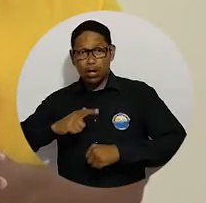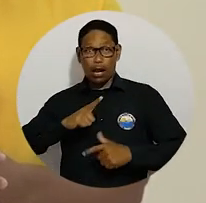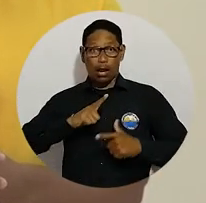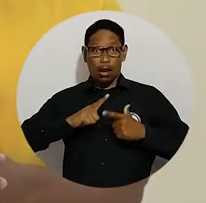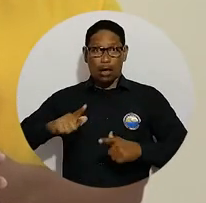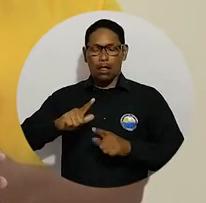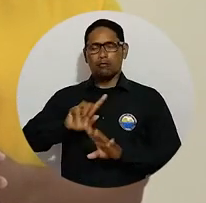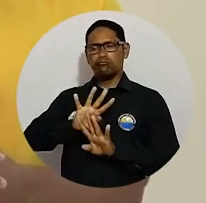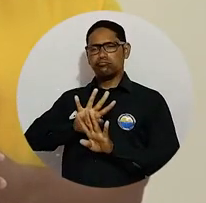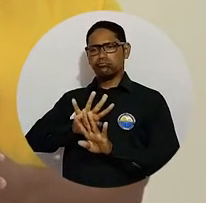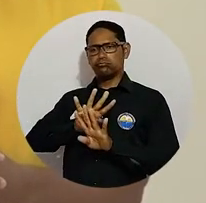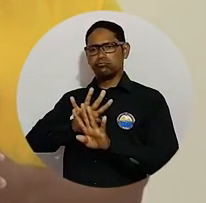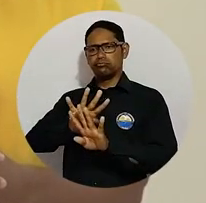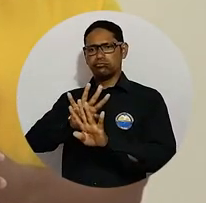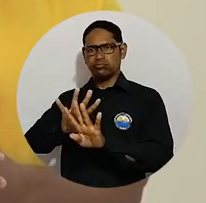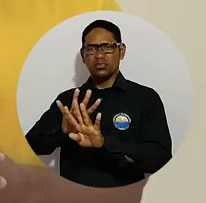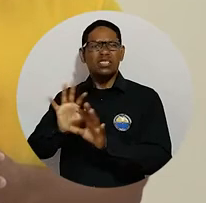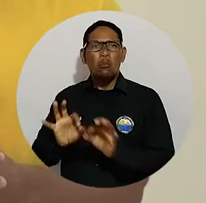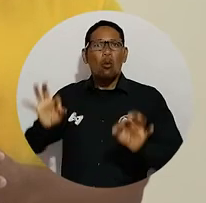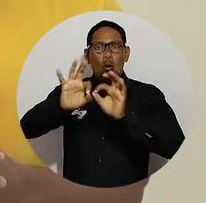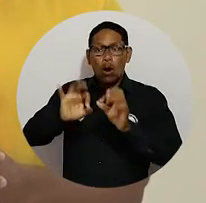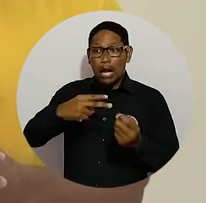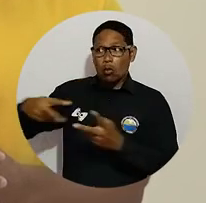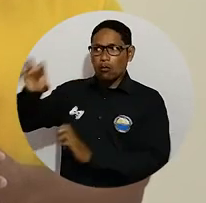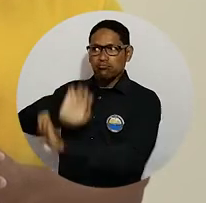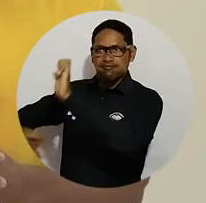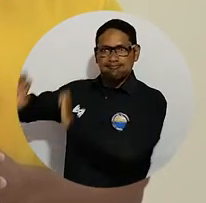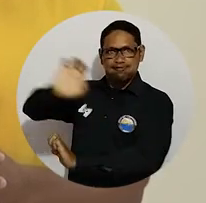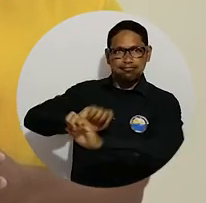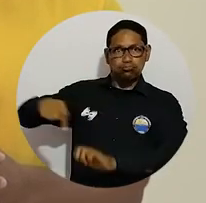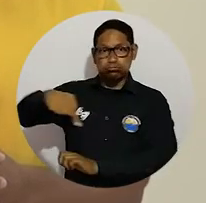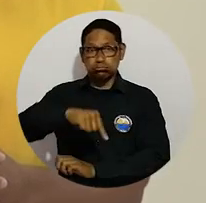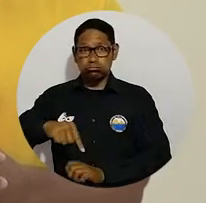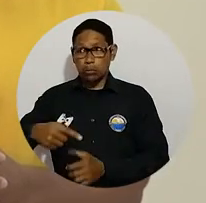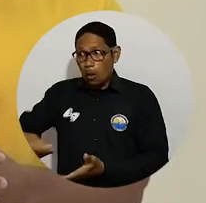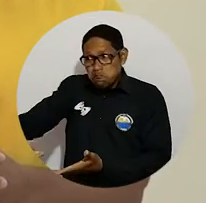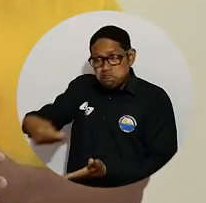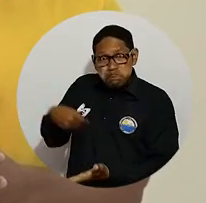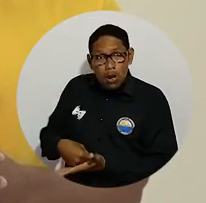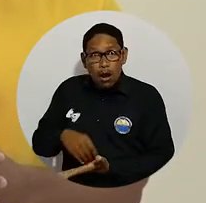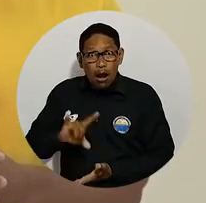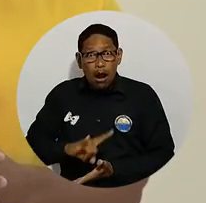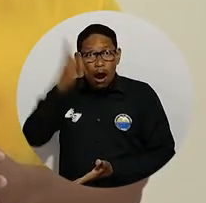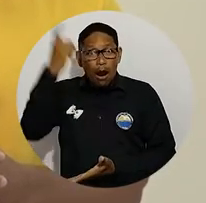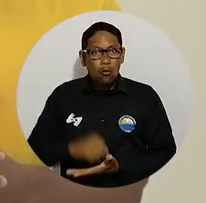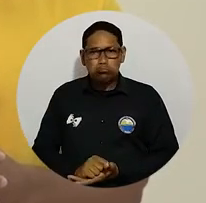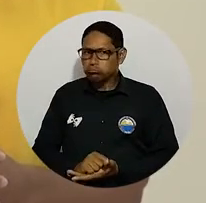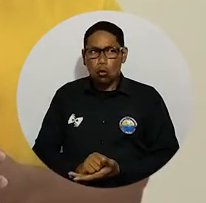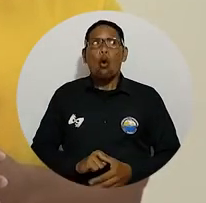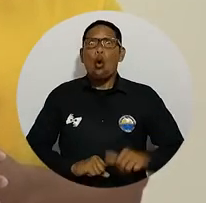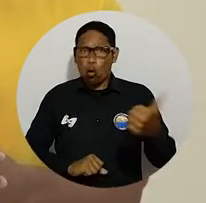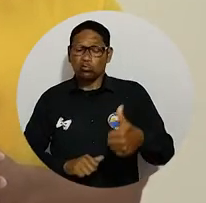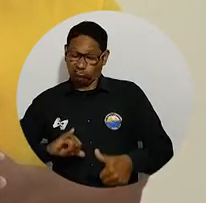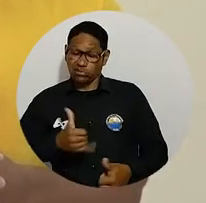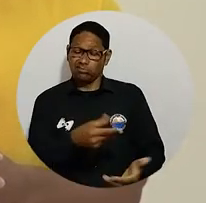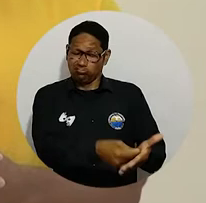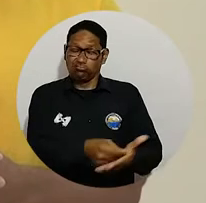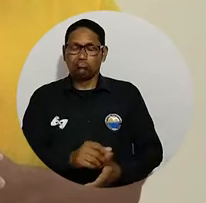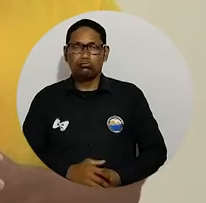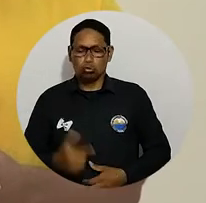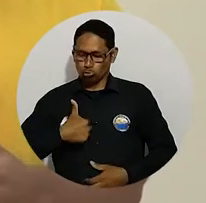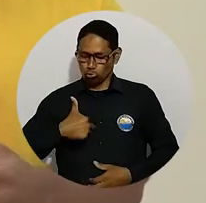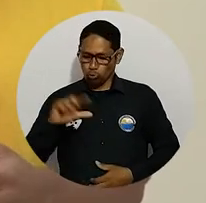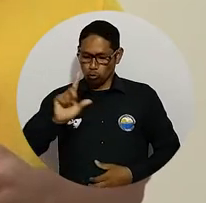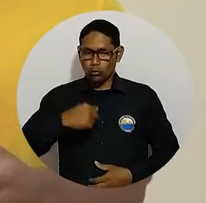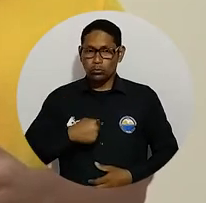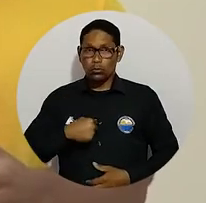marchas y manifestaciones pacíficas en defensa de la educación superior de calidad, sin recibir ningún incentivo a cambio, como otros sí lo hicieron. En razón